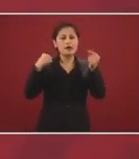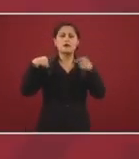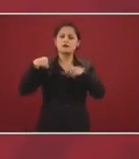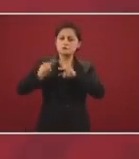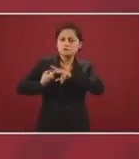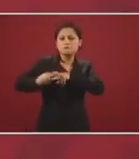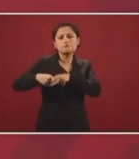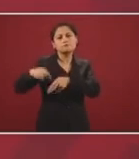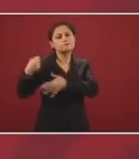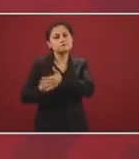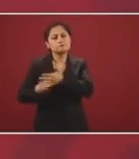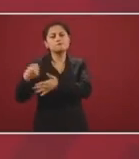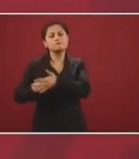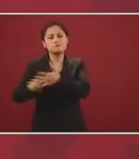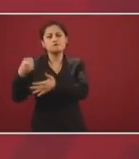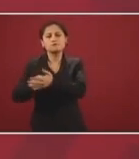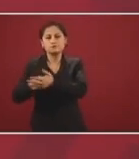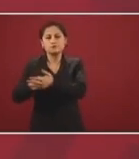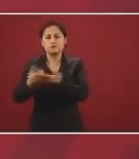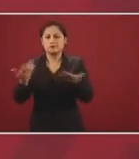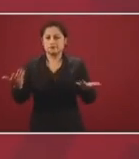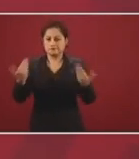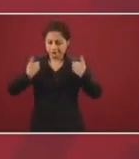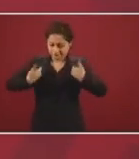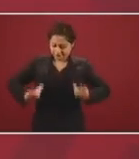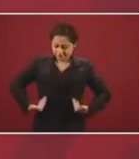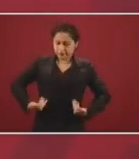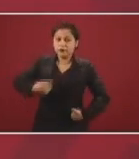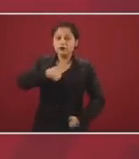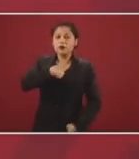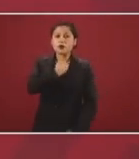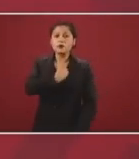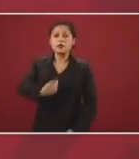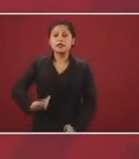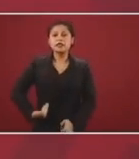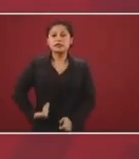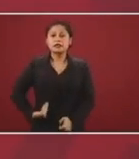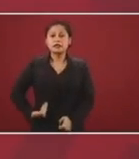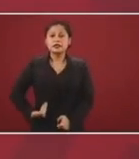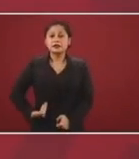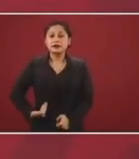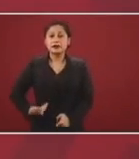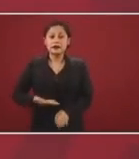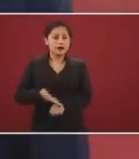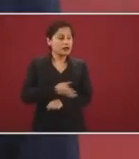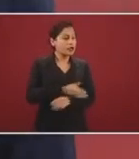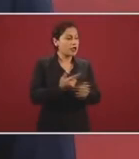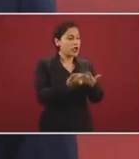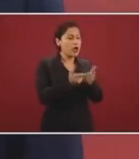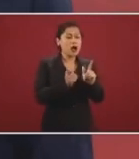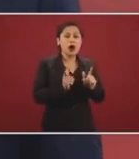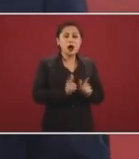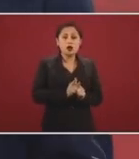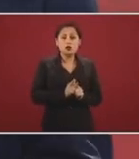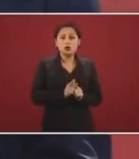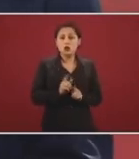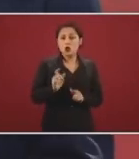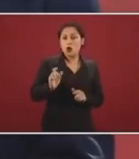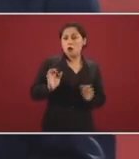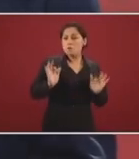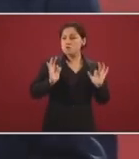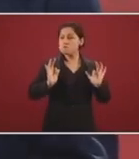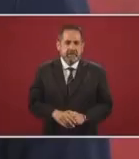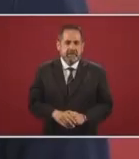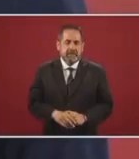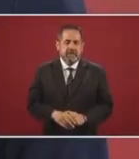Obrador, exhortando a que no acabe con los puentes largos, pues prevén una afectación de 28 mil millones de pesos en todo el país.